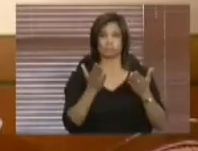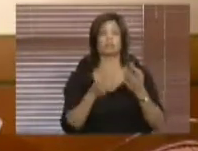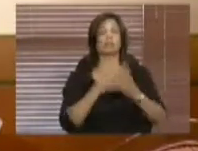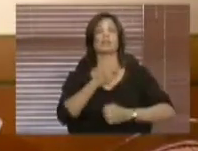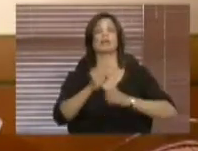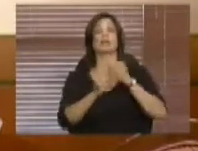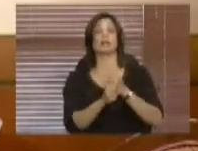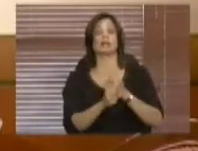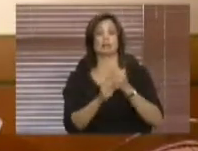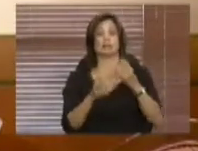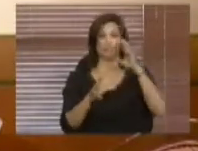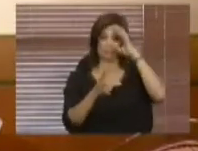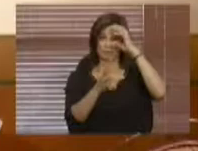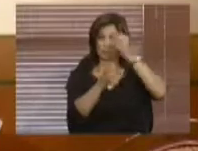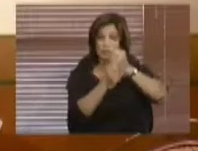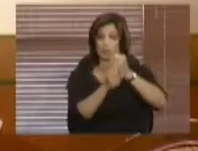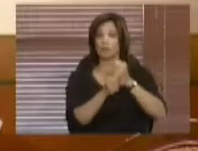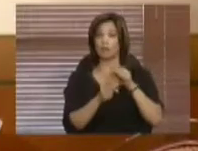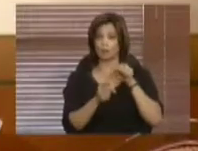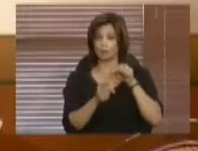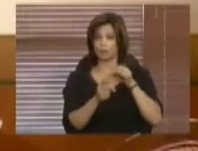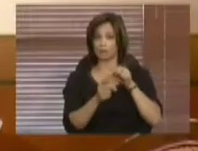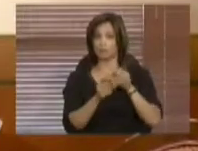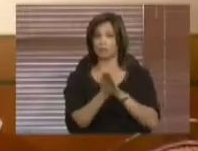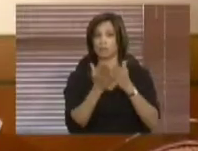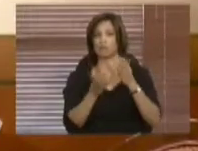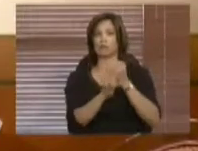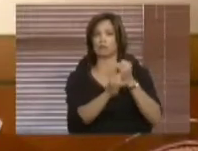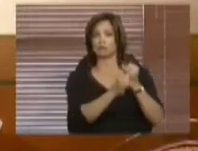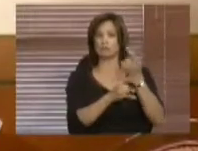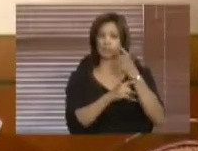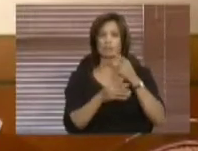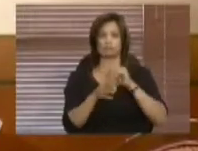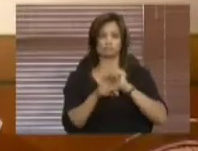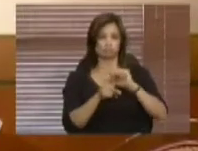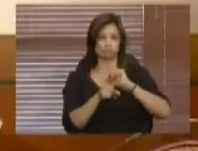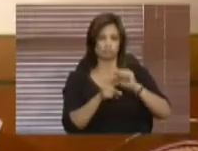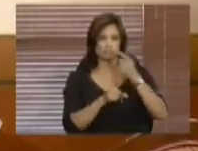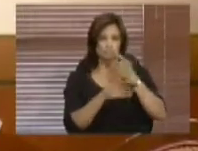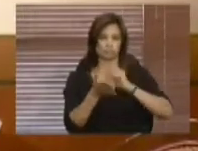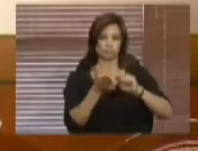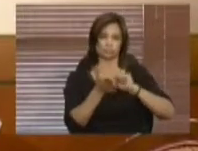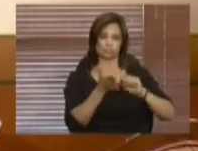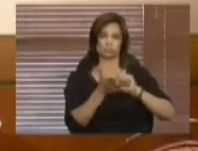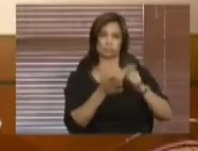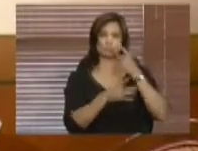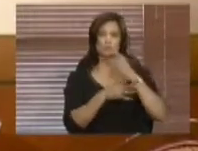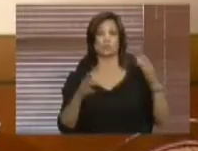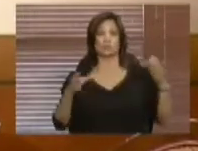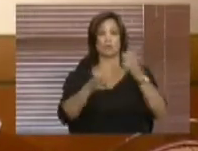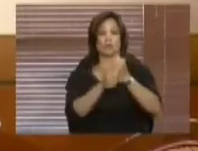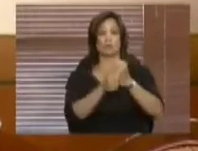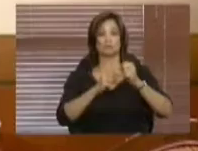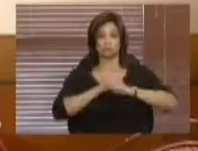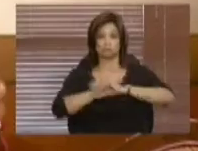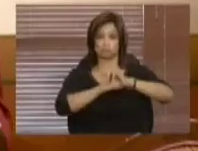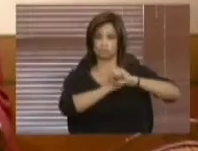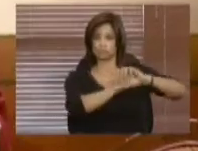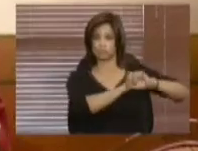Anuario, Memoria Institucional, Ensayo sobre Temas Constitucionales, Compendio de